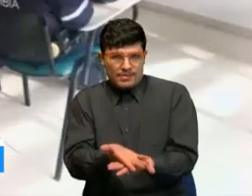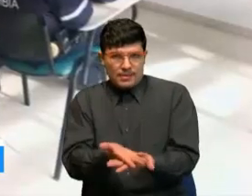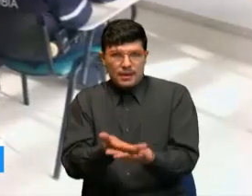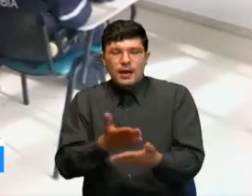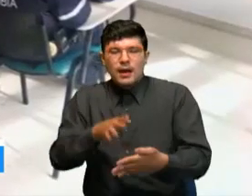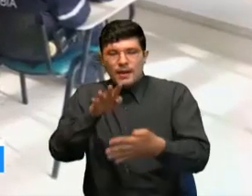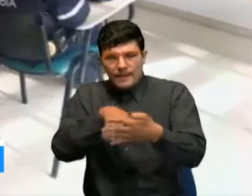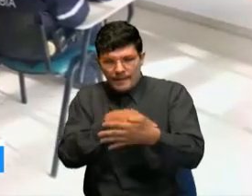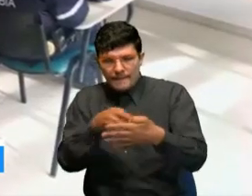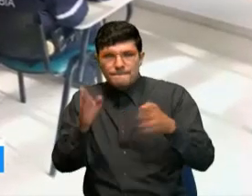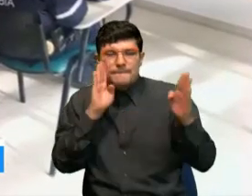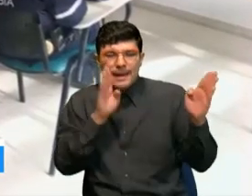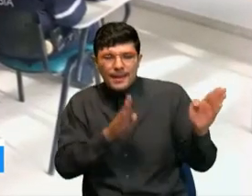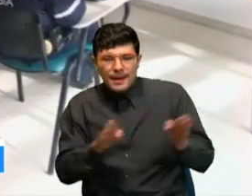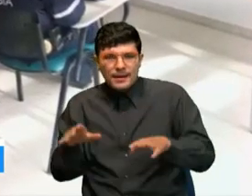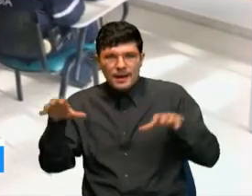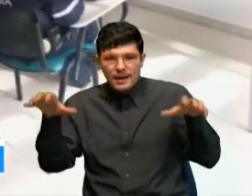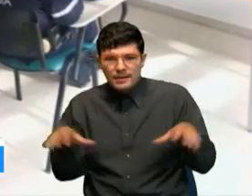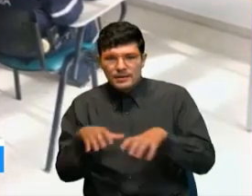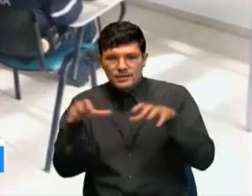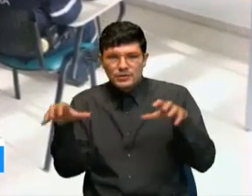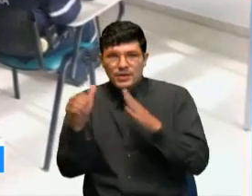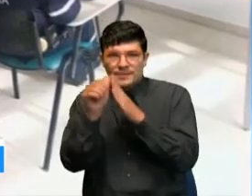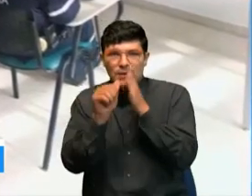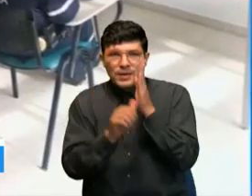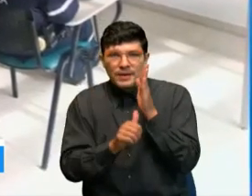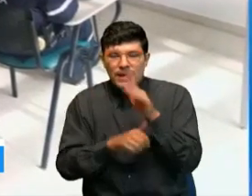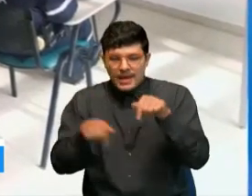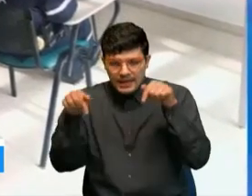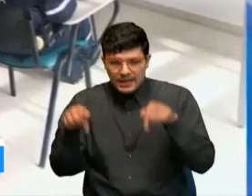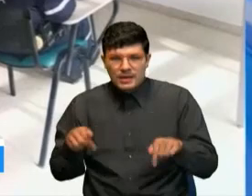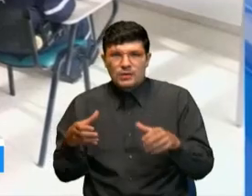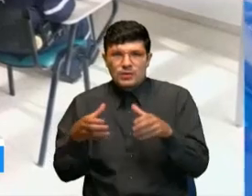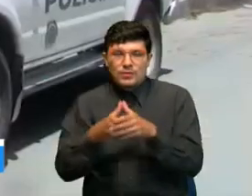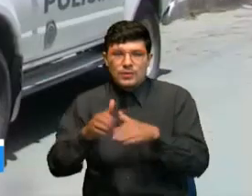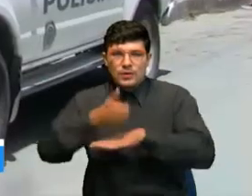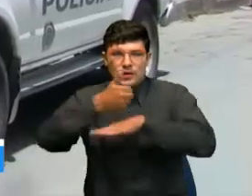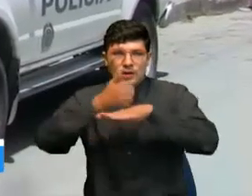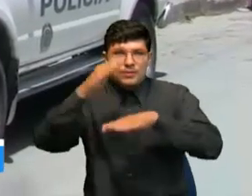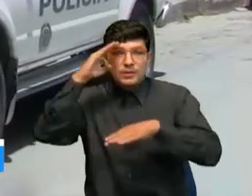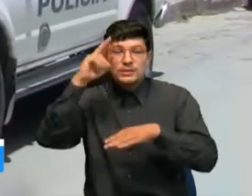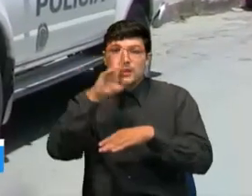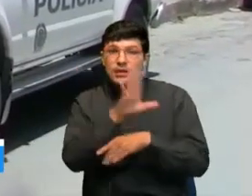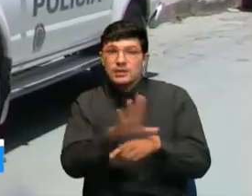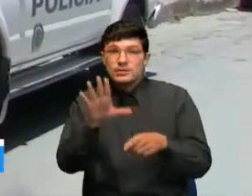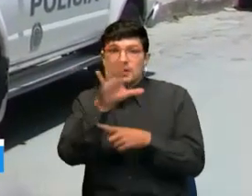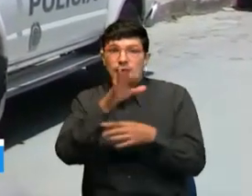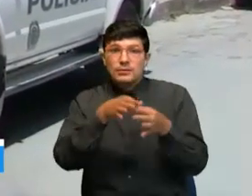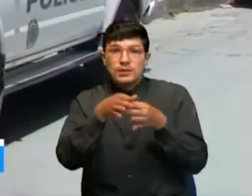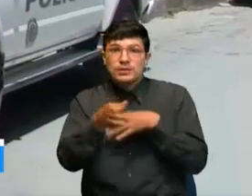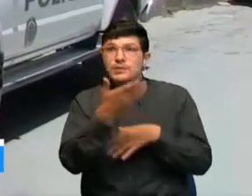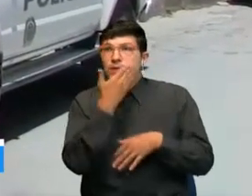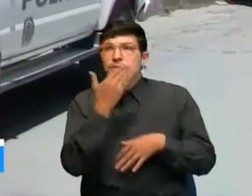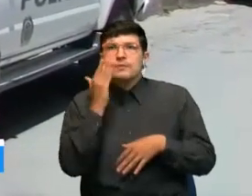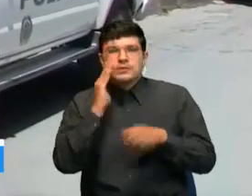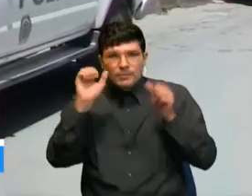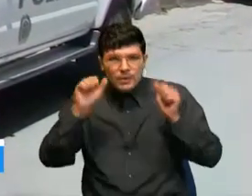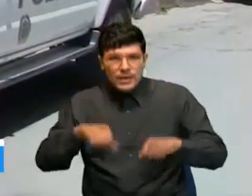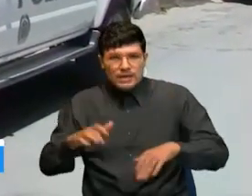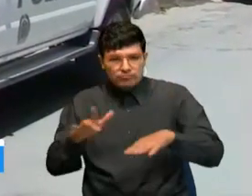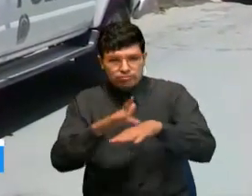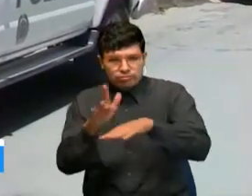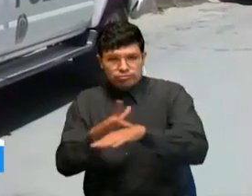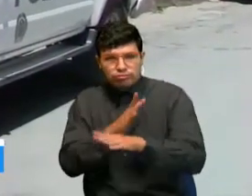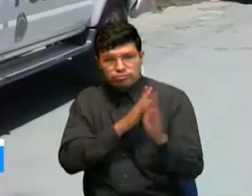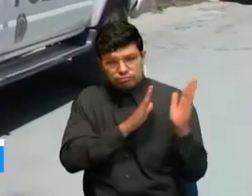y las capacidades institucionales que cuenta el tercer distrito para poder encaminar a nuestras comunidades a esa cultura